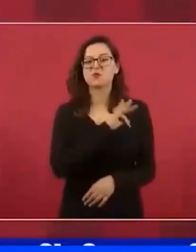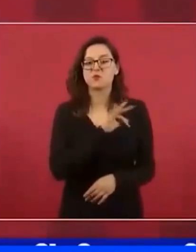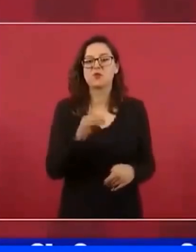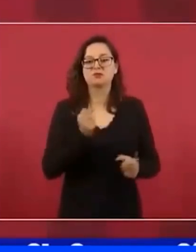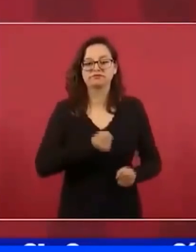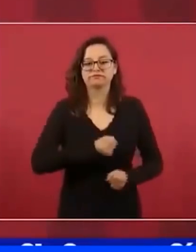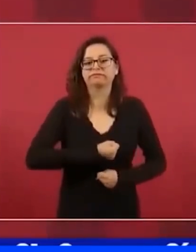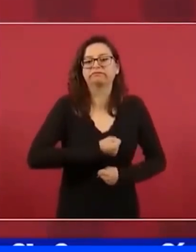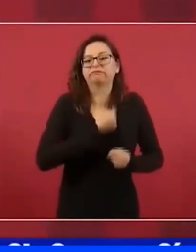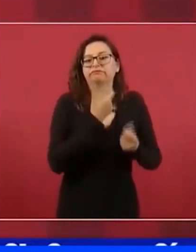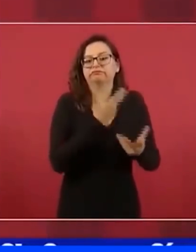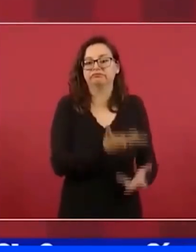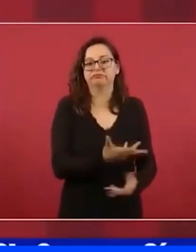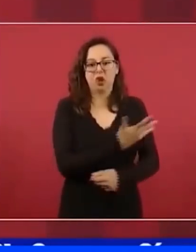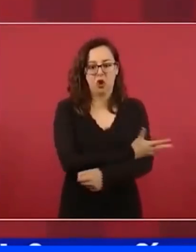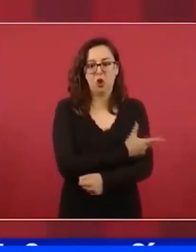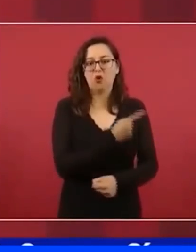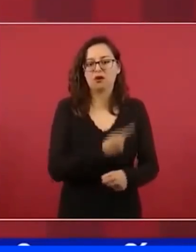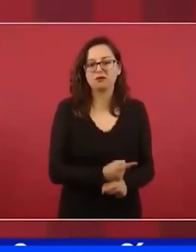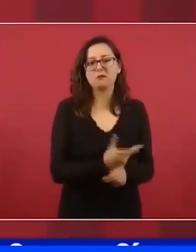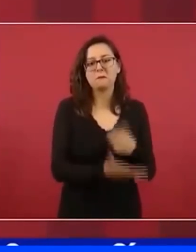manera sincera con él.